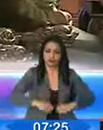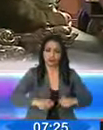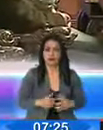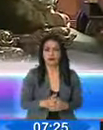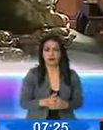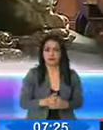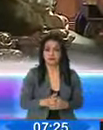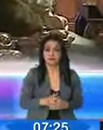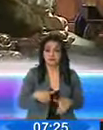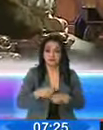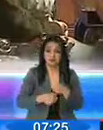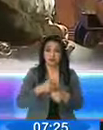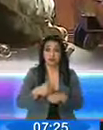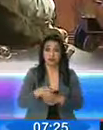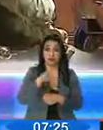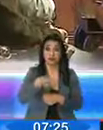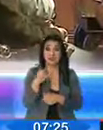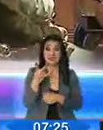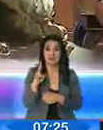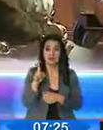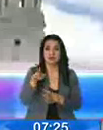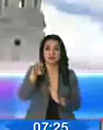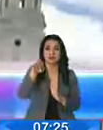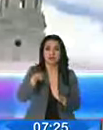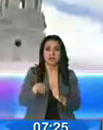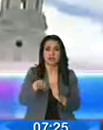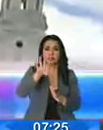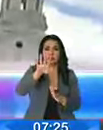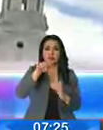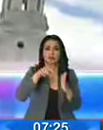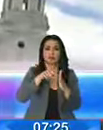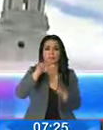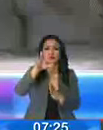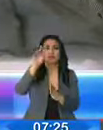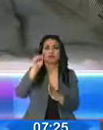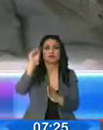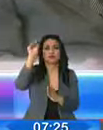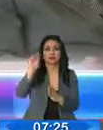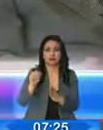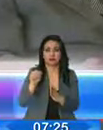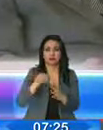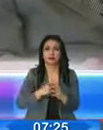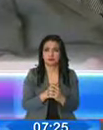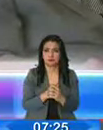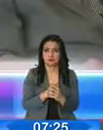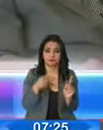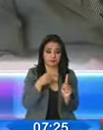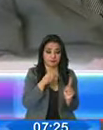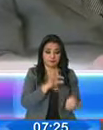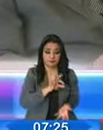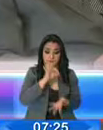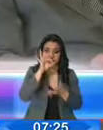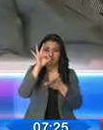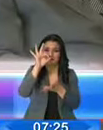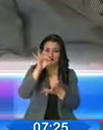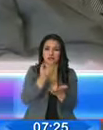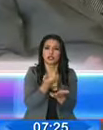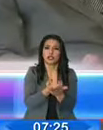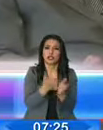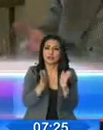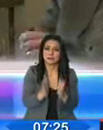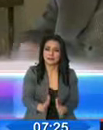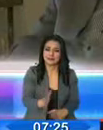relación de este año, se registra una disminución del 5,3%. Víctor Hugo Albán, en representación del Colegio de Economistas de